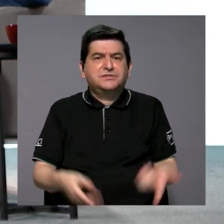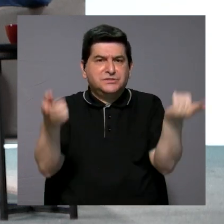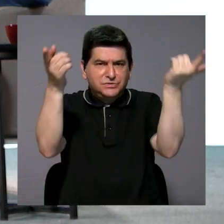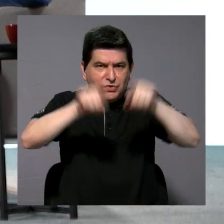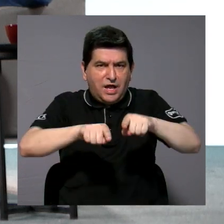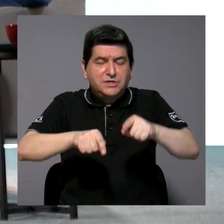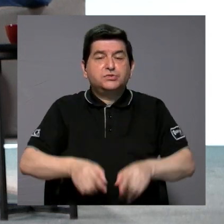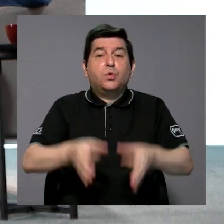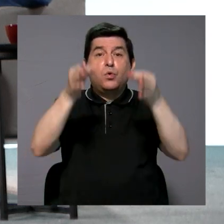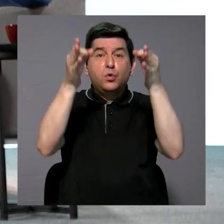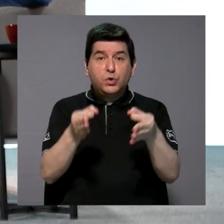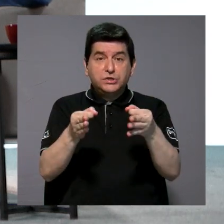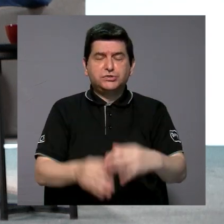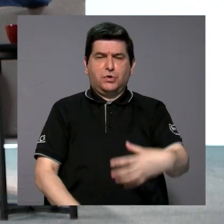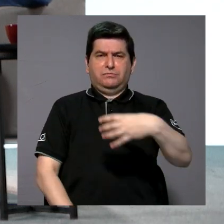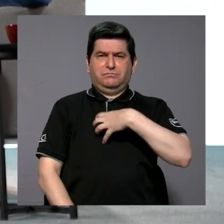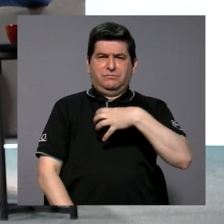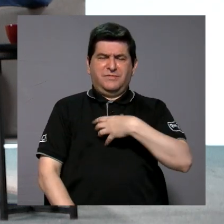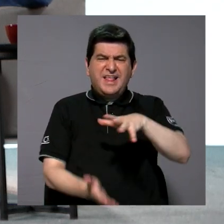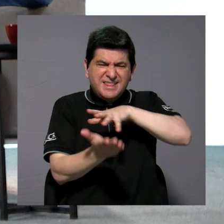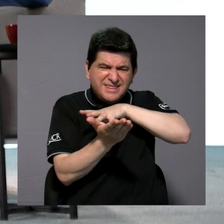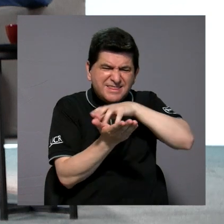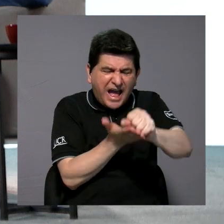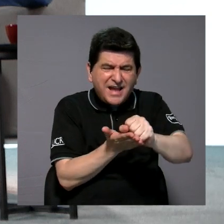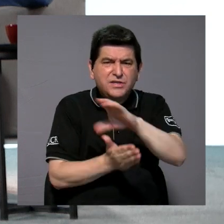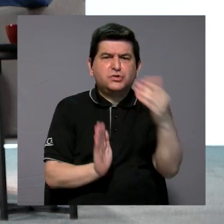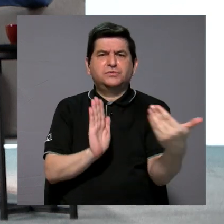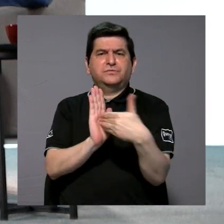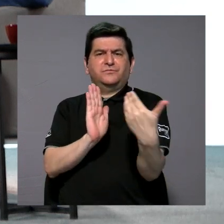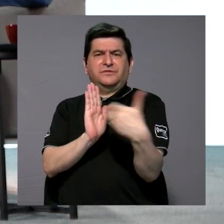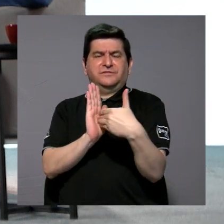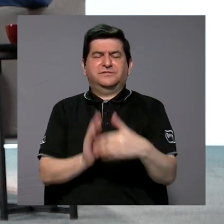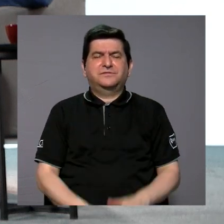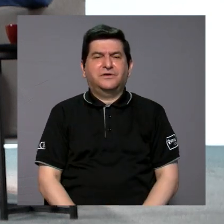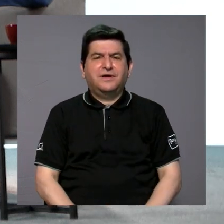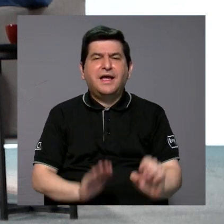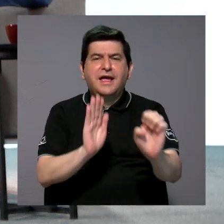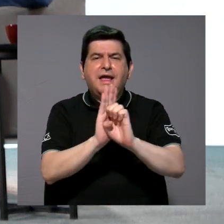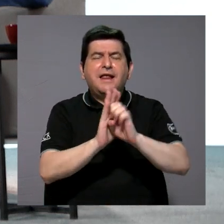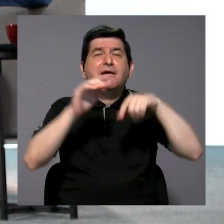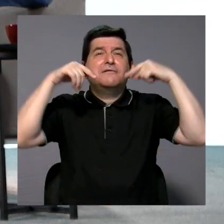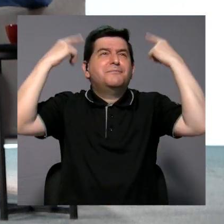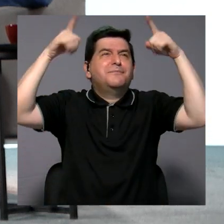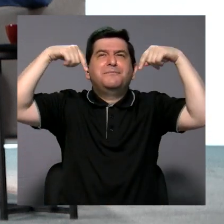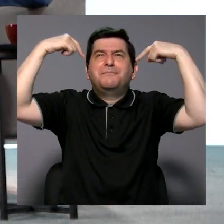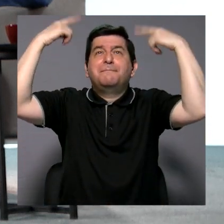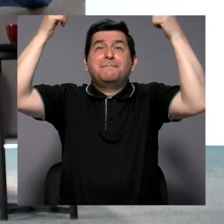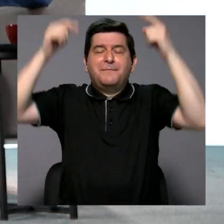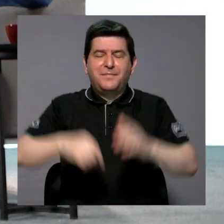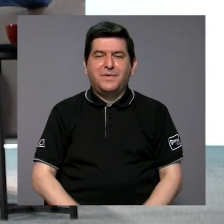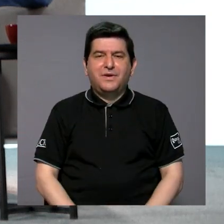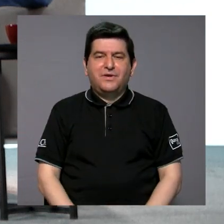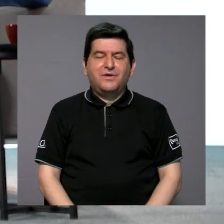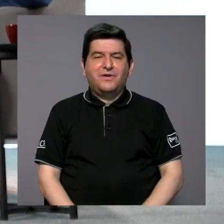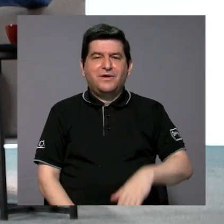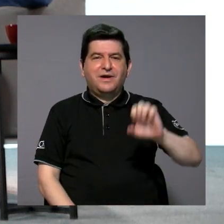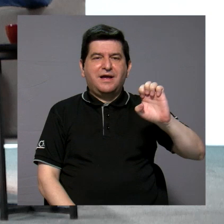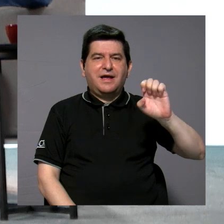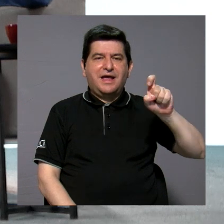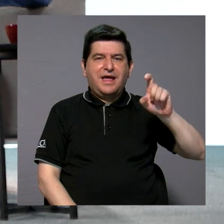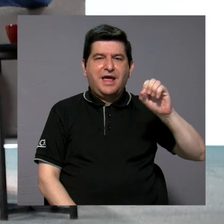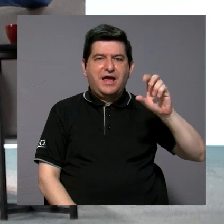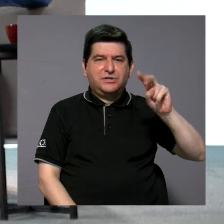de juicios, para reclamos de daños y perjuicios. El ejemplo más famoso es el del Exxon Valdez,